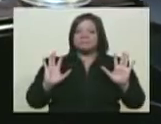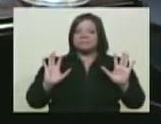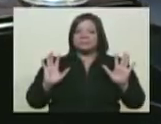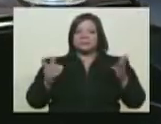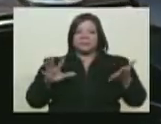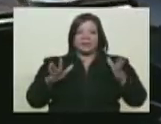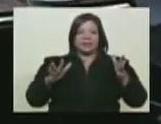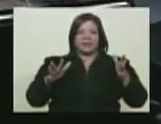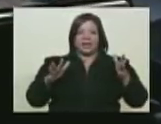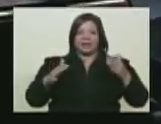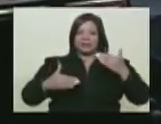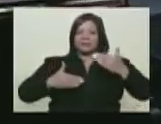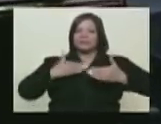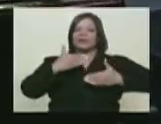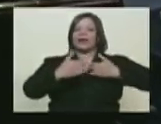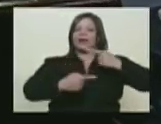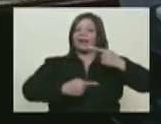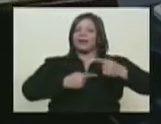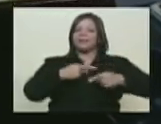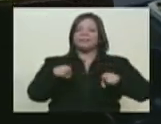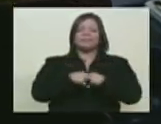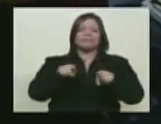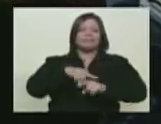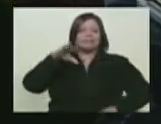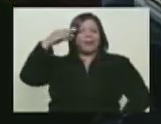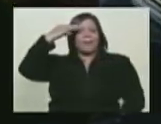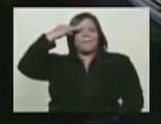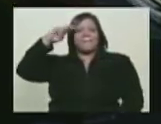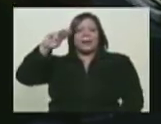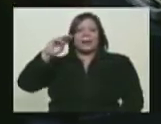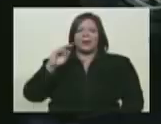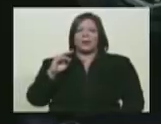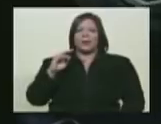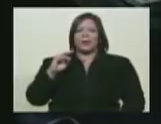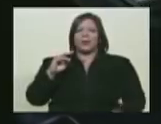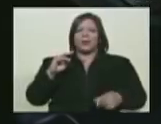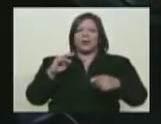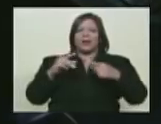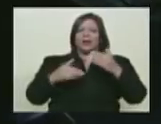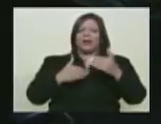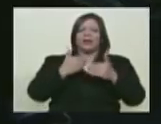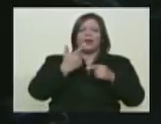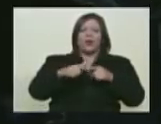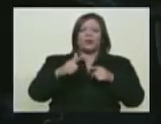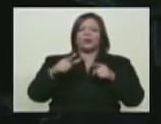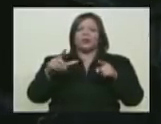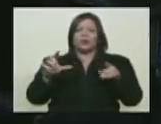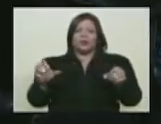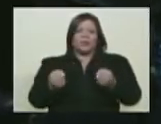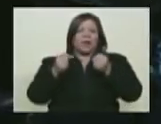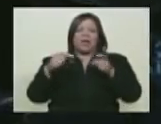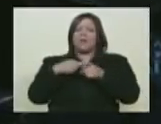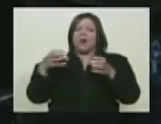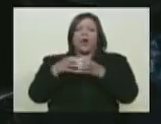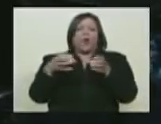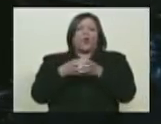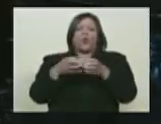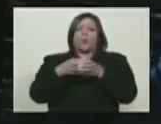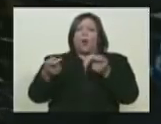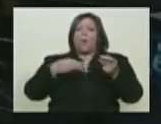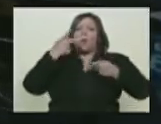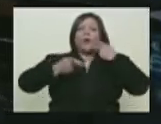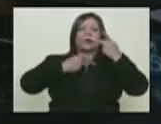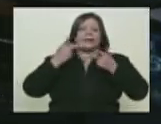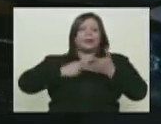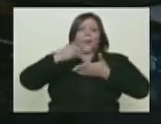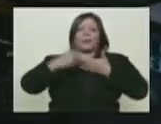están en el relevo. Pero bueno, esto pasa mucho en México. Cuando el PRI falla, llega el PAN a salvar la continuidad del proyecto